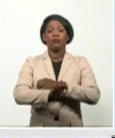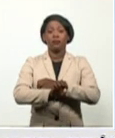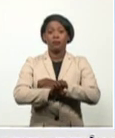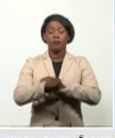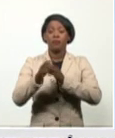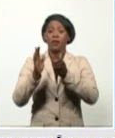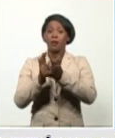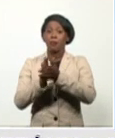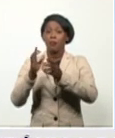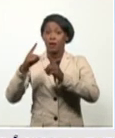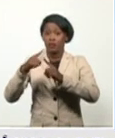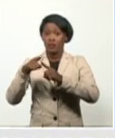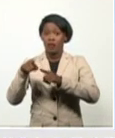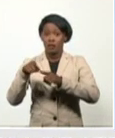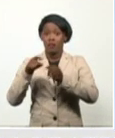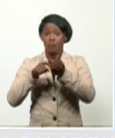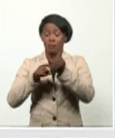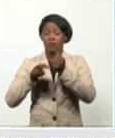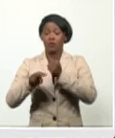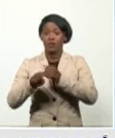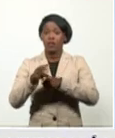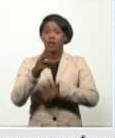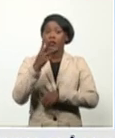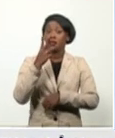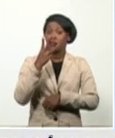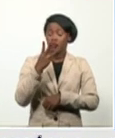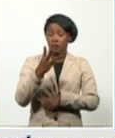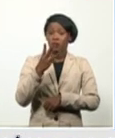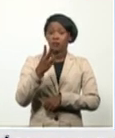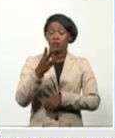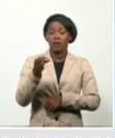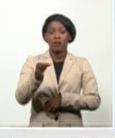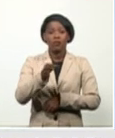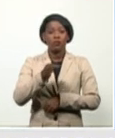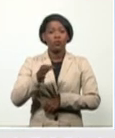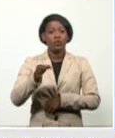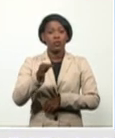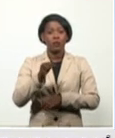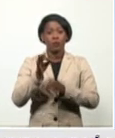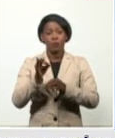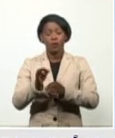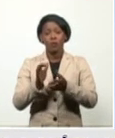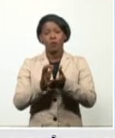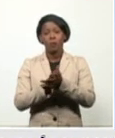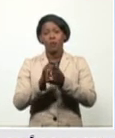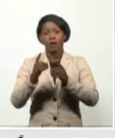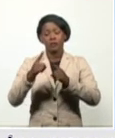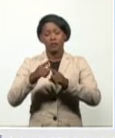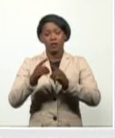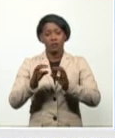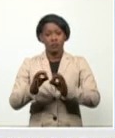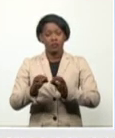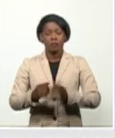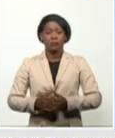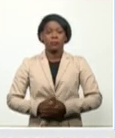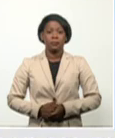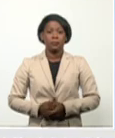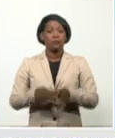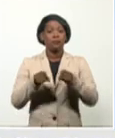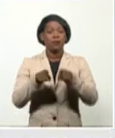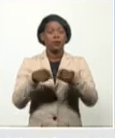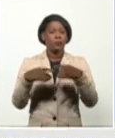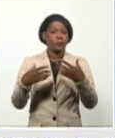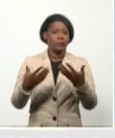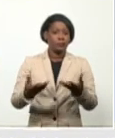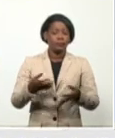Matanzas, los 3 son del municipio Matanzas. Eso hace